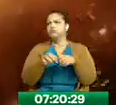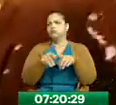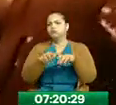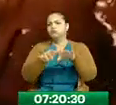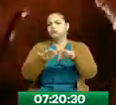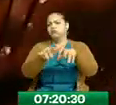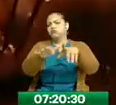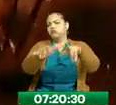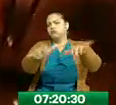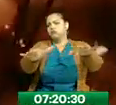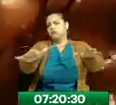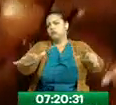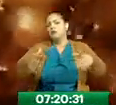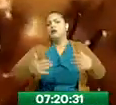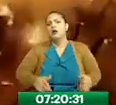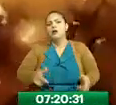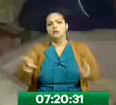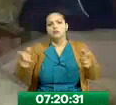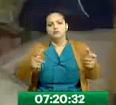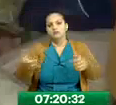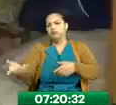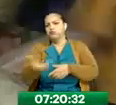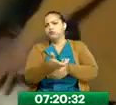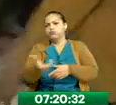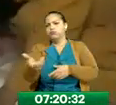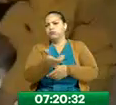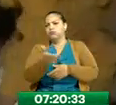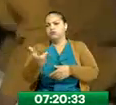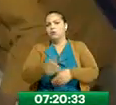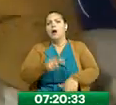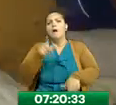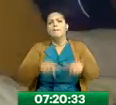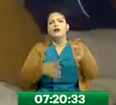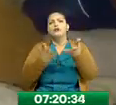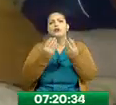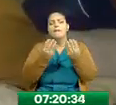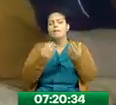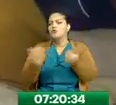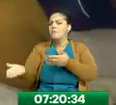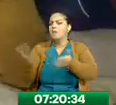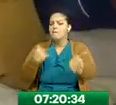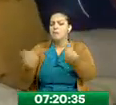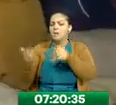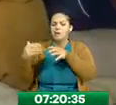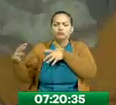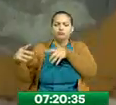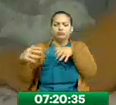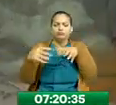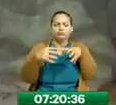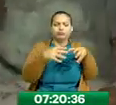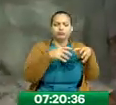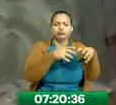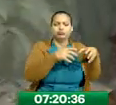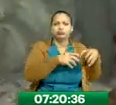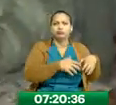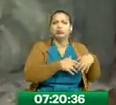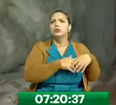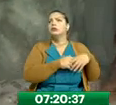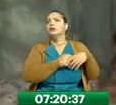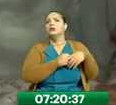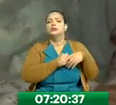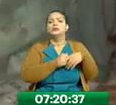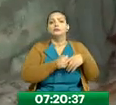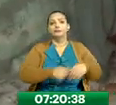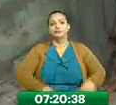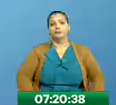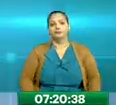y refugios de Karachi y obligó a centenares de nómadas a pasar la noche invernal al aire libre el pasado